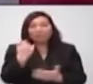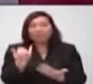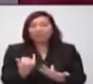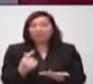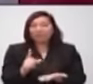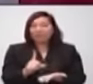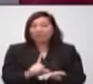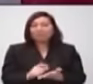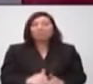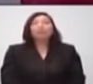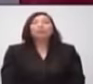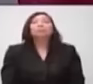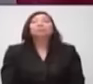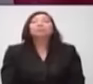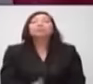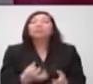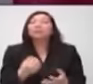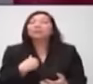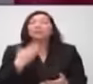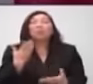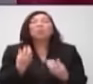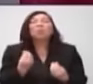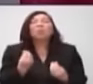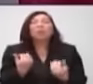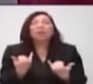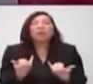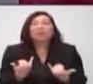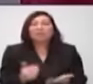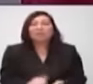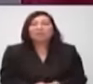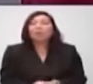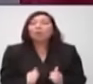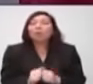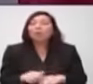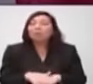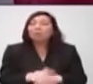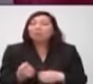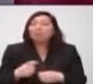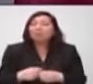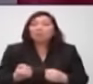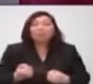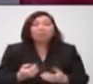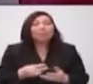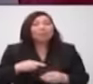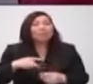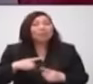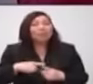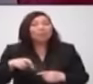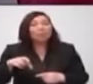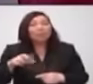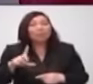Lima? Quisiera saber, señor, ¿por qué no se cuenta aún con un plan integrado de transporte